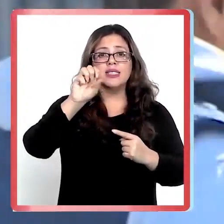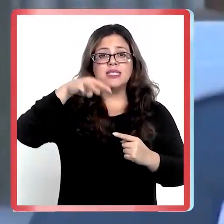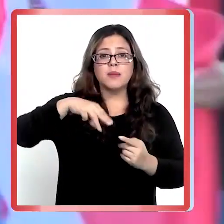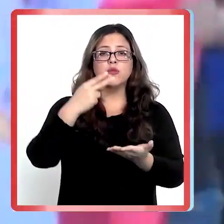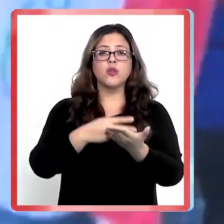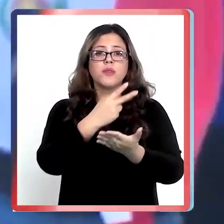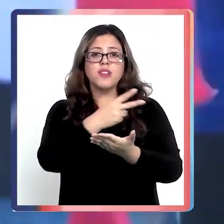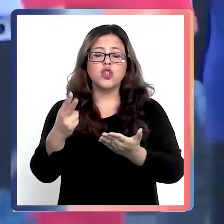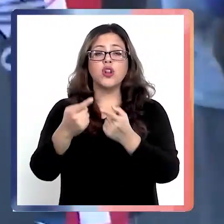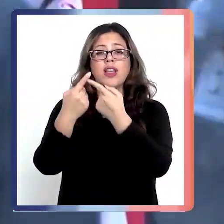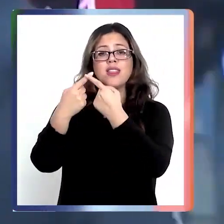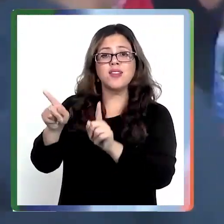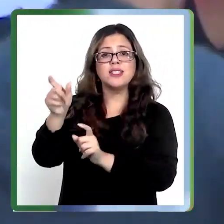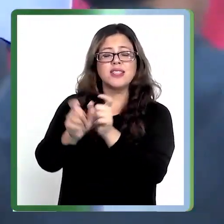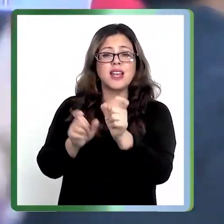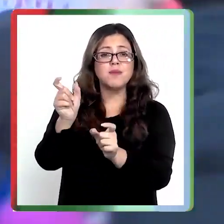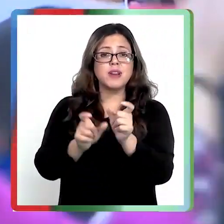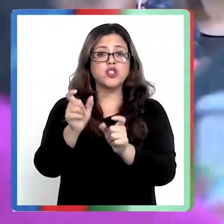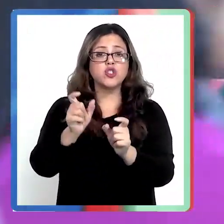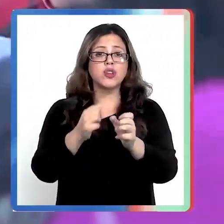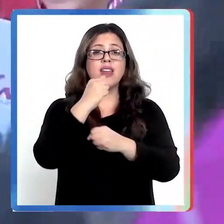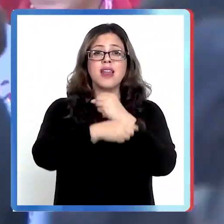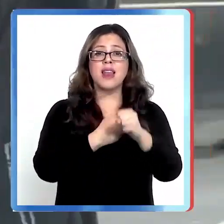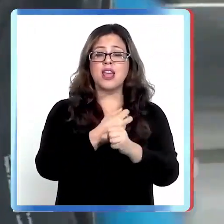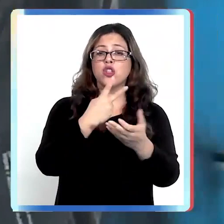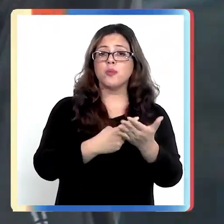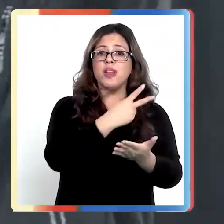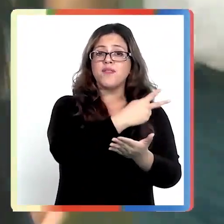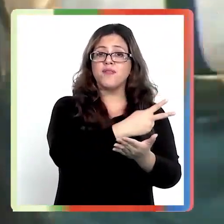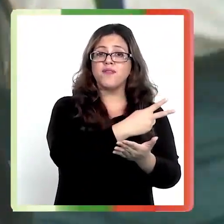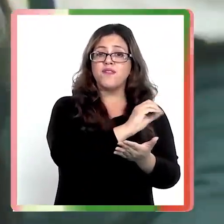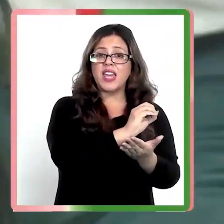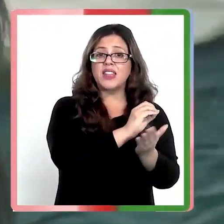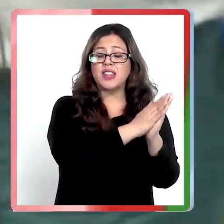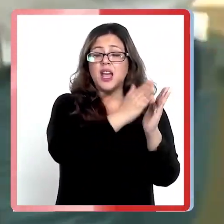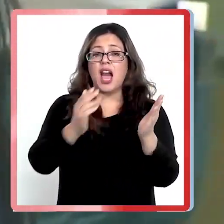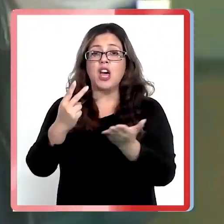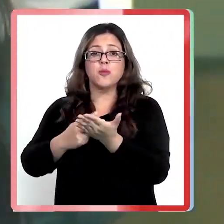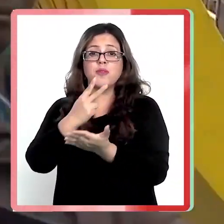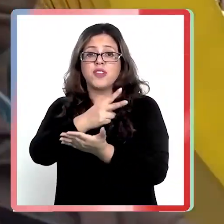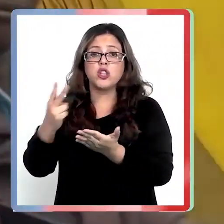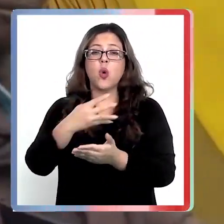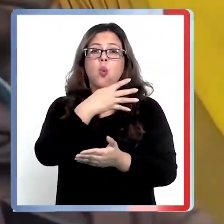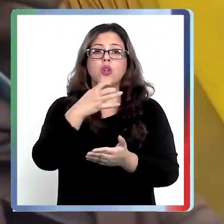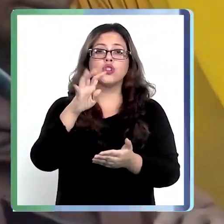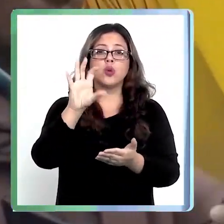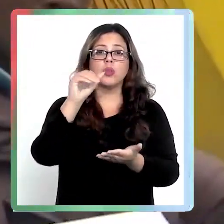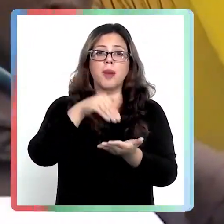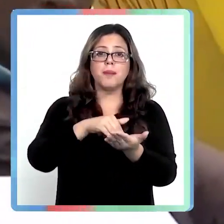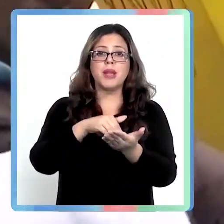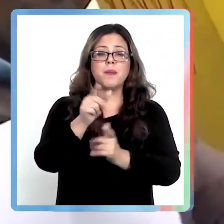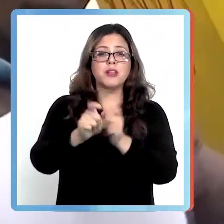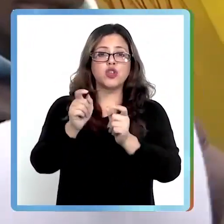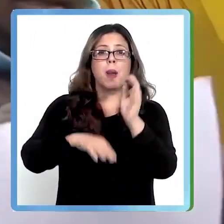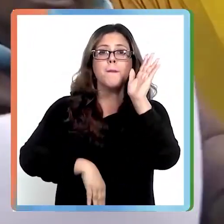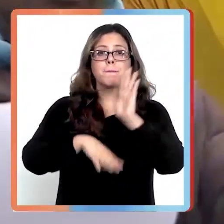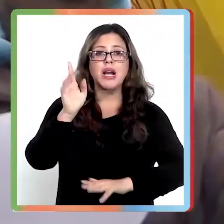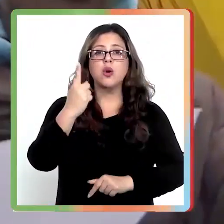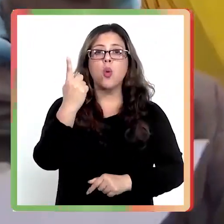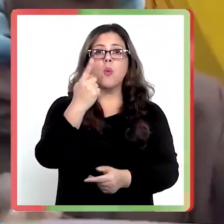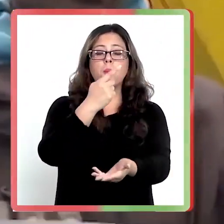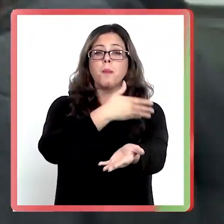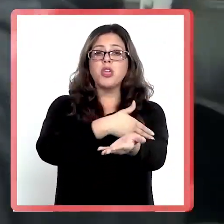La diferencia de la población entre 2020 y 2022 es de 400.000 personas.